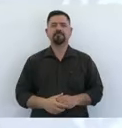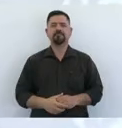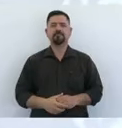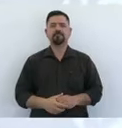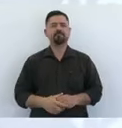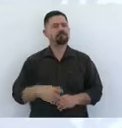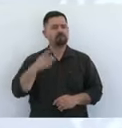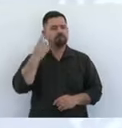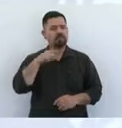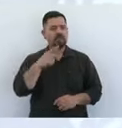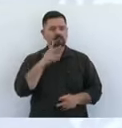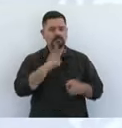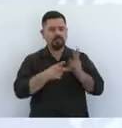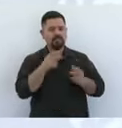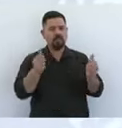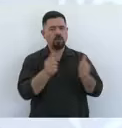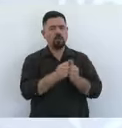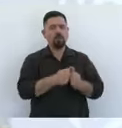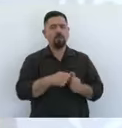Para hablar con Maru,